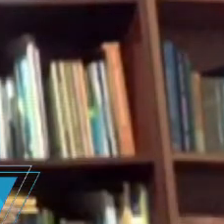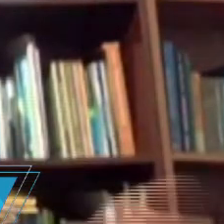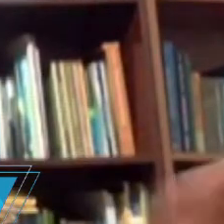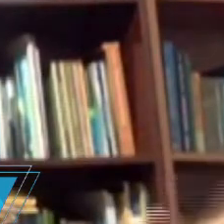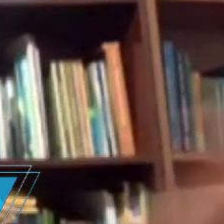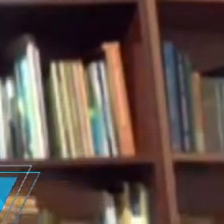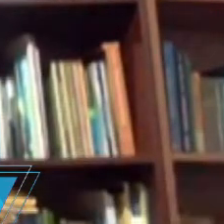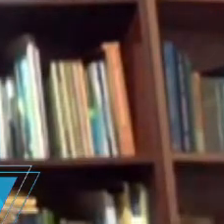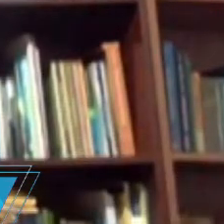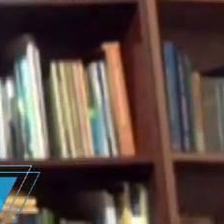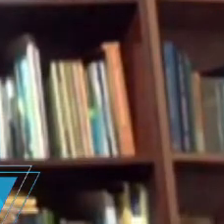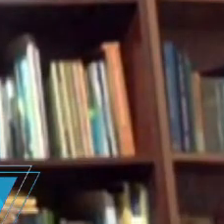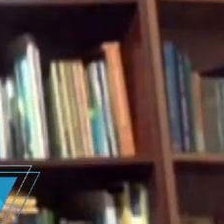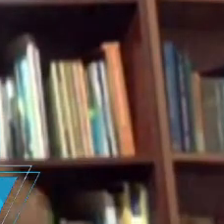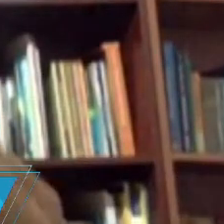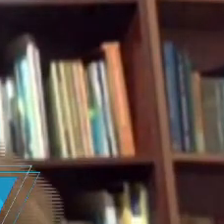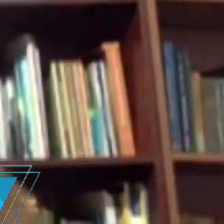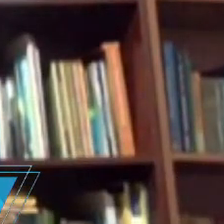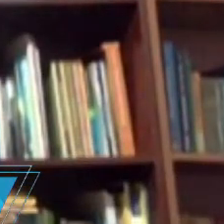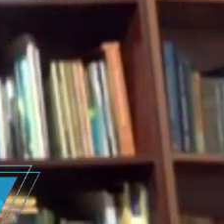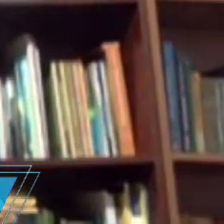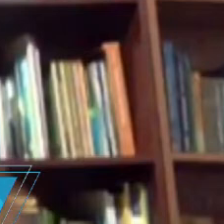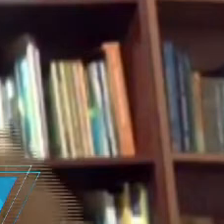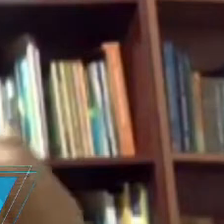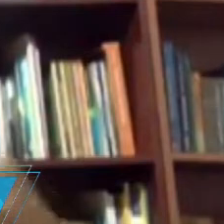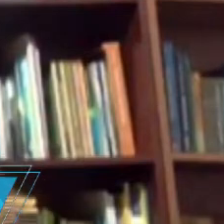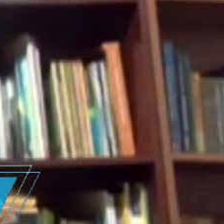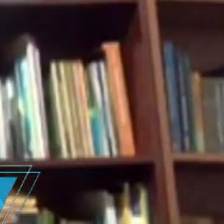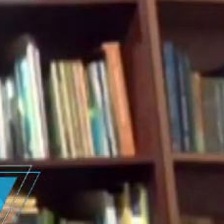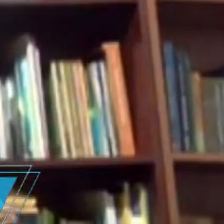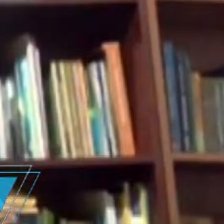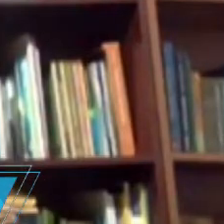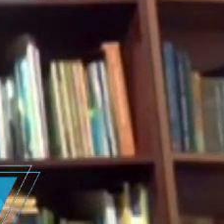En el caso, por ejemplo, entiéndase, verdureros,